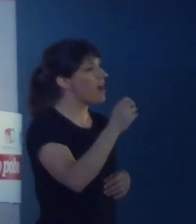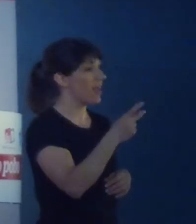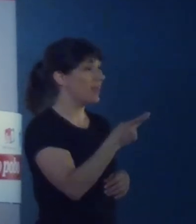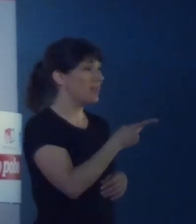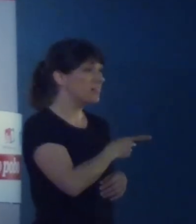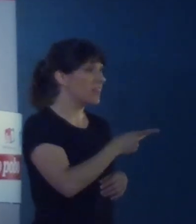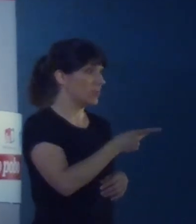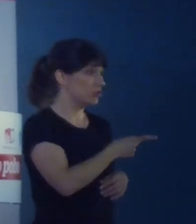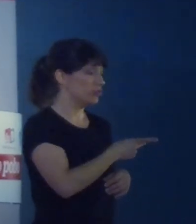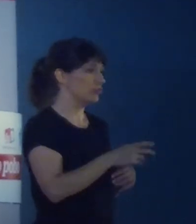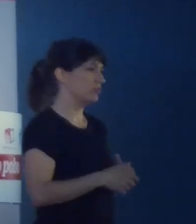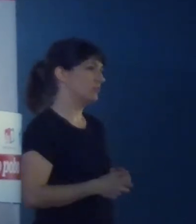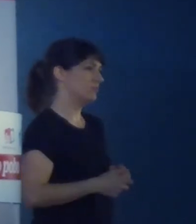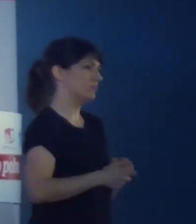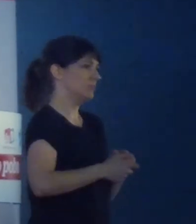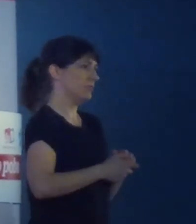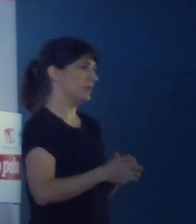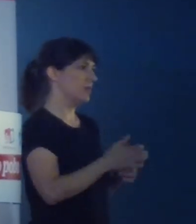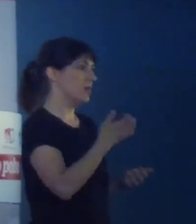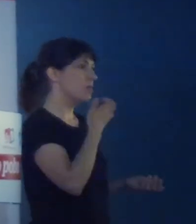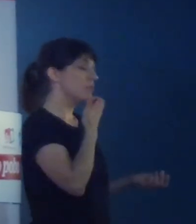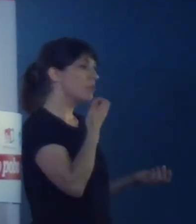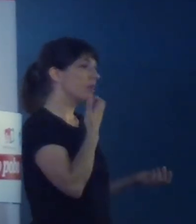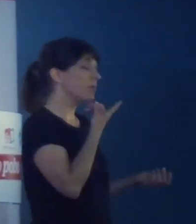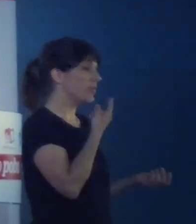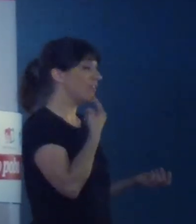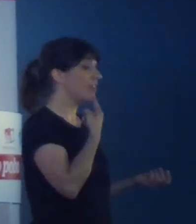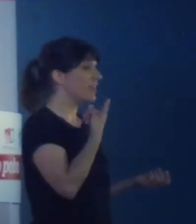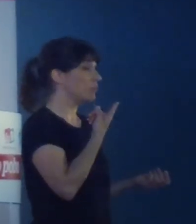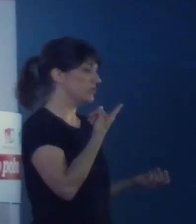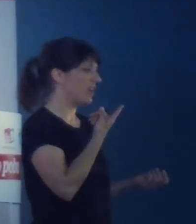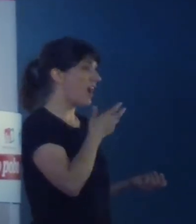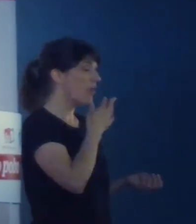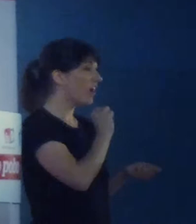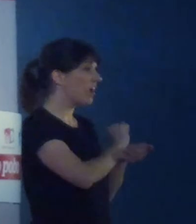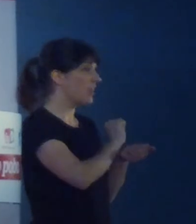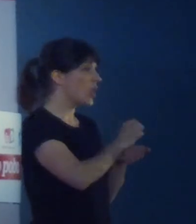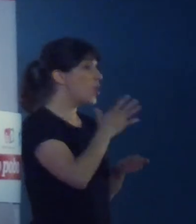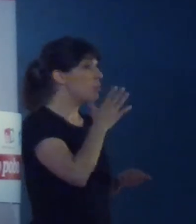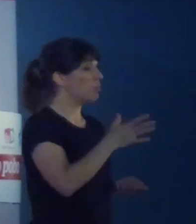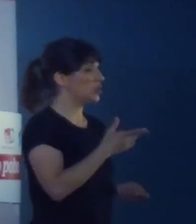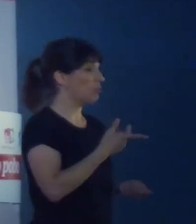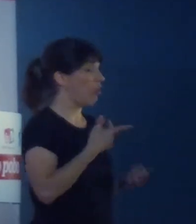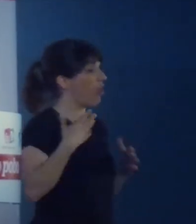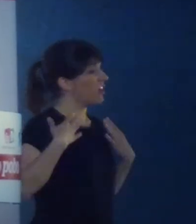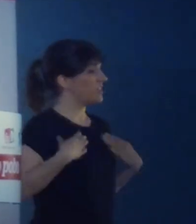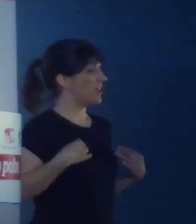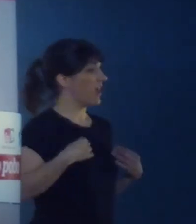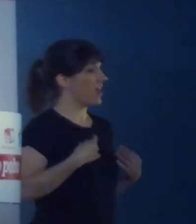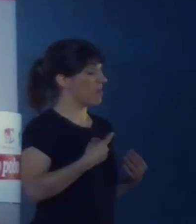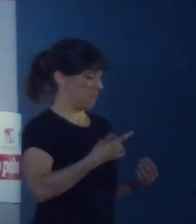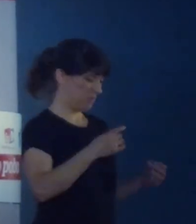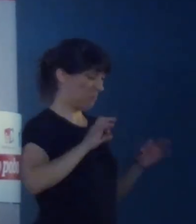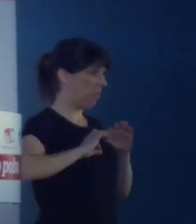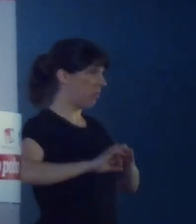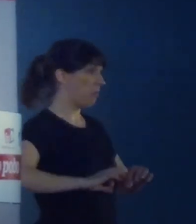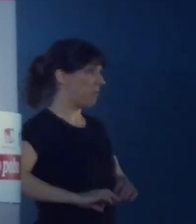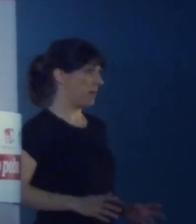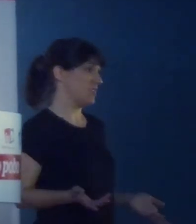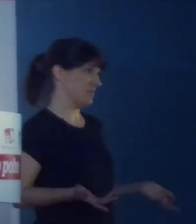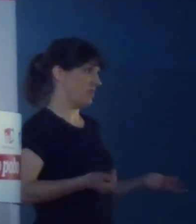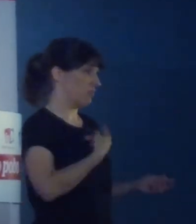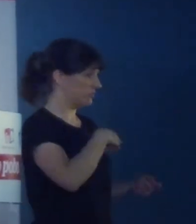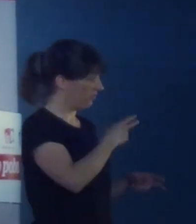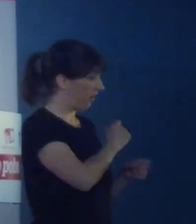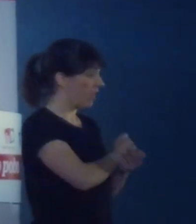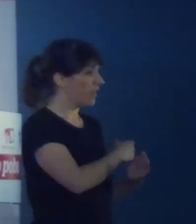Pídenlles 3 anos de cadea por manchar o traxe dun xerente, por participar no piquete da folga de instalación